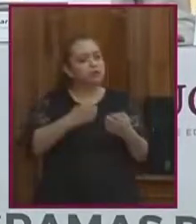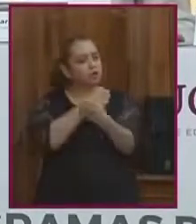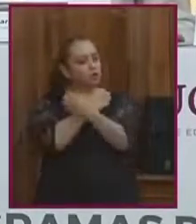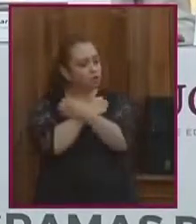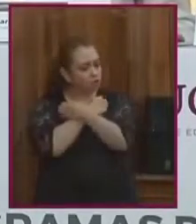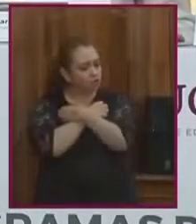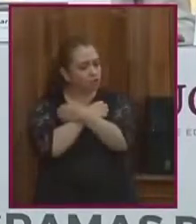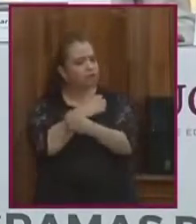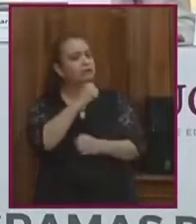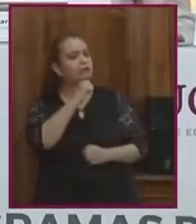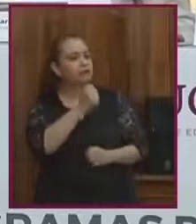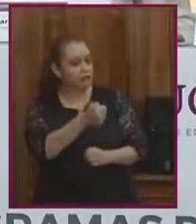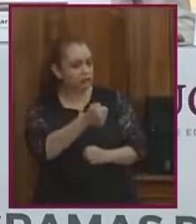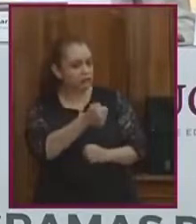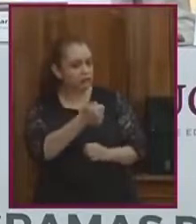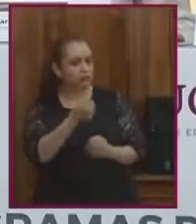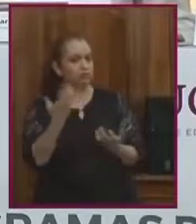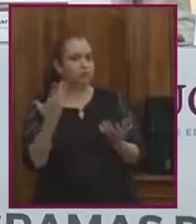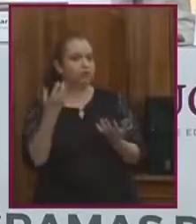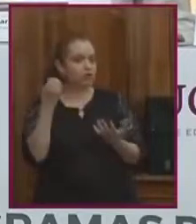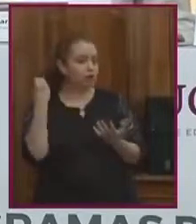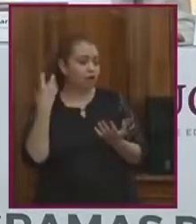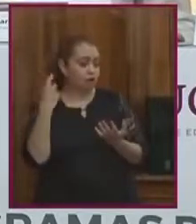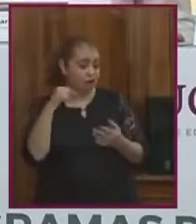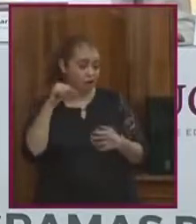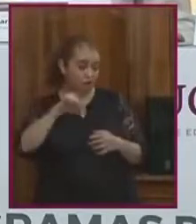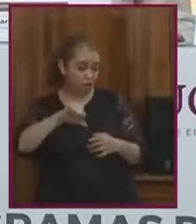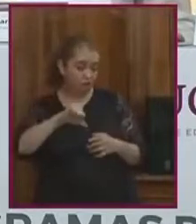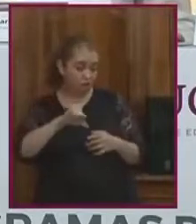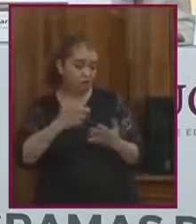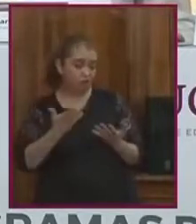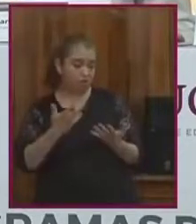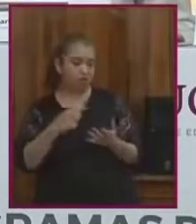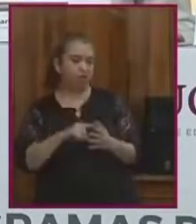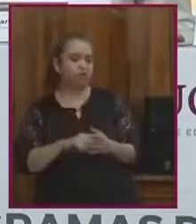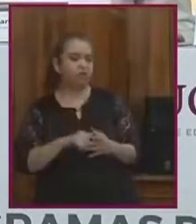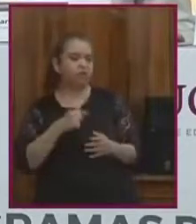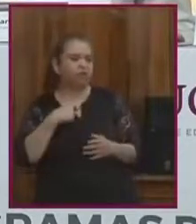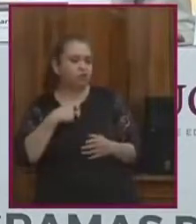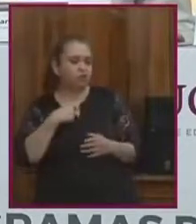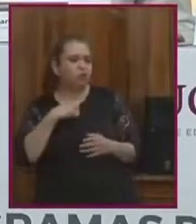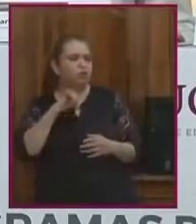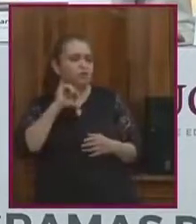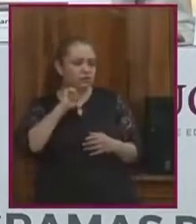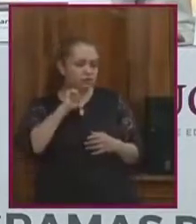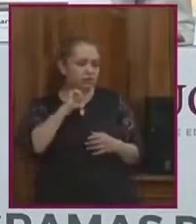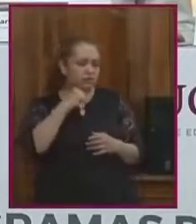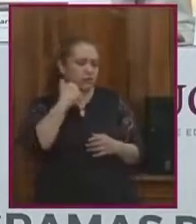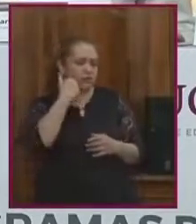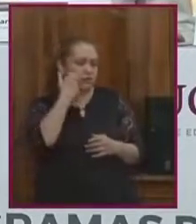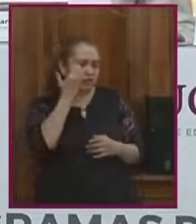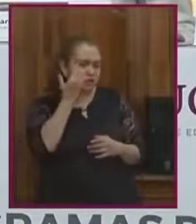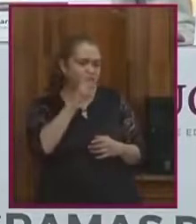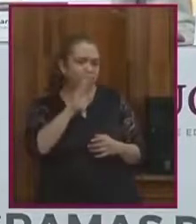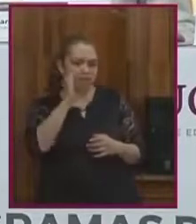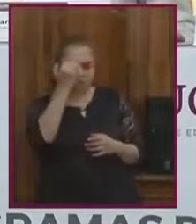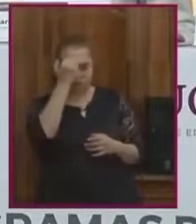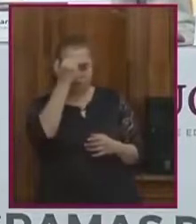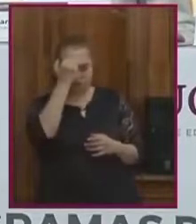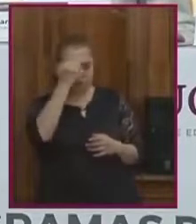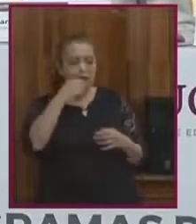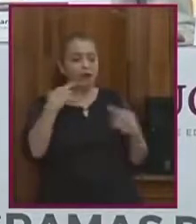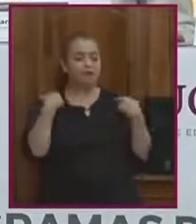a eso. Y bueno, por último, se fue la maestra, pero yo sí quiero reconocer a la maestra